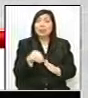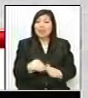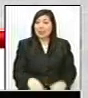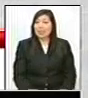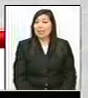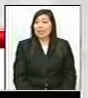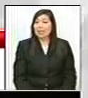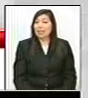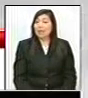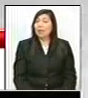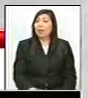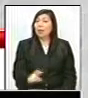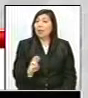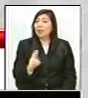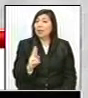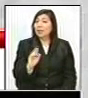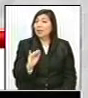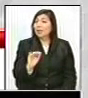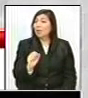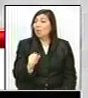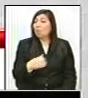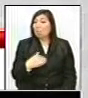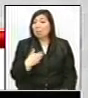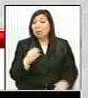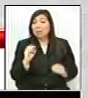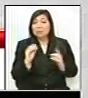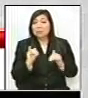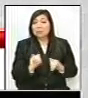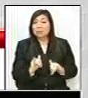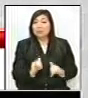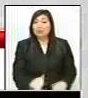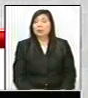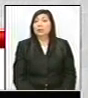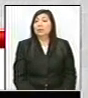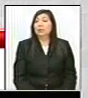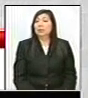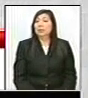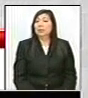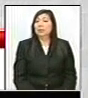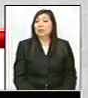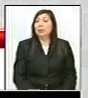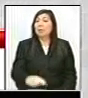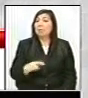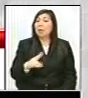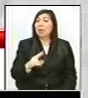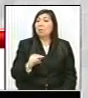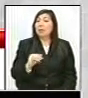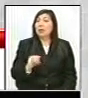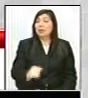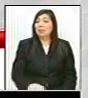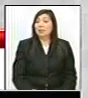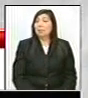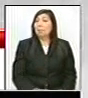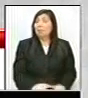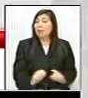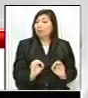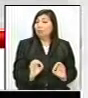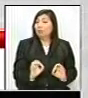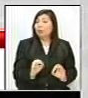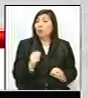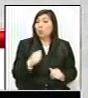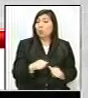al señor Walter Ríos a efectos de que promueva el nombramiento del señor Armando Mamani Hinojosa. Si vamos al punto